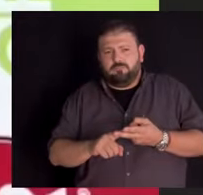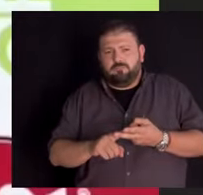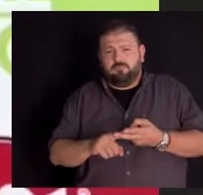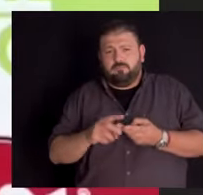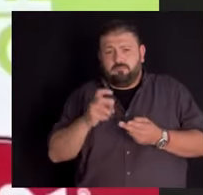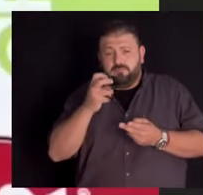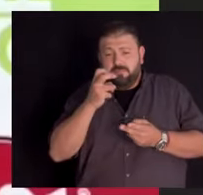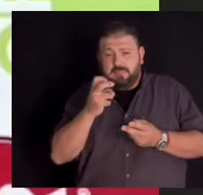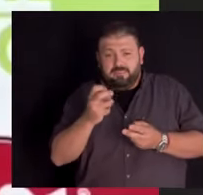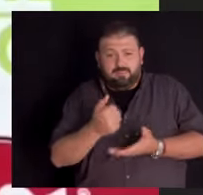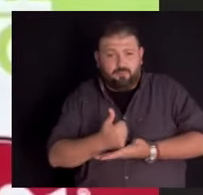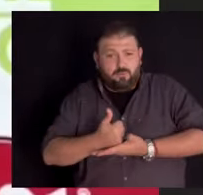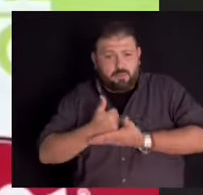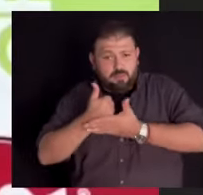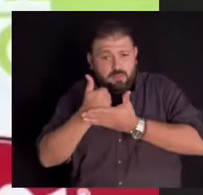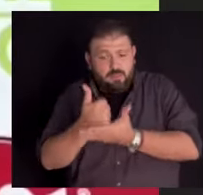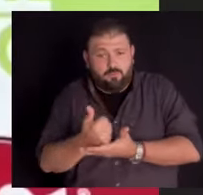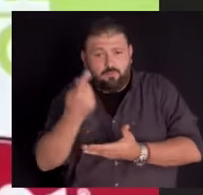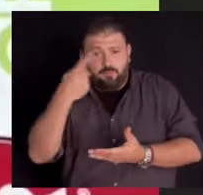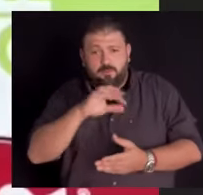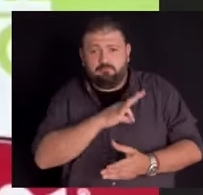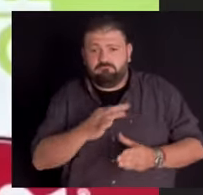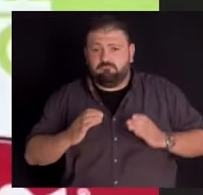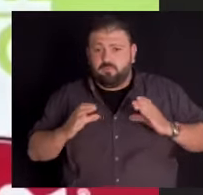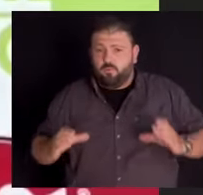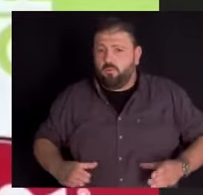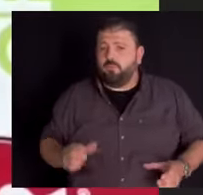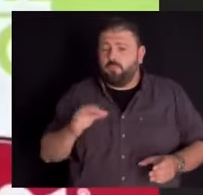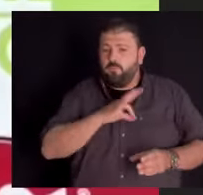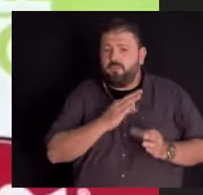esto ayuda a que el cuerpo pueda formar